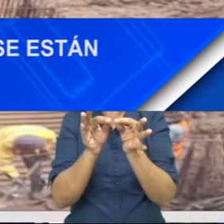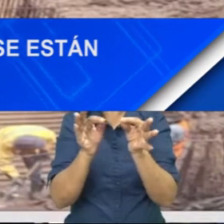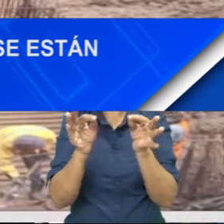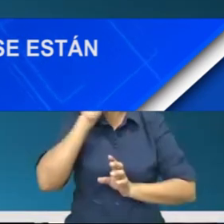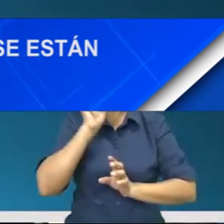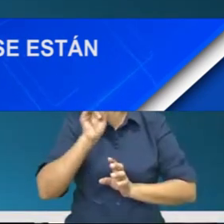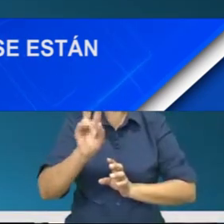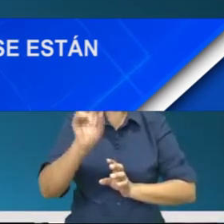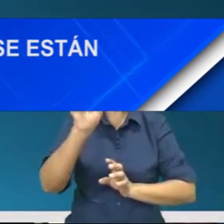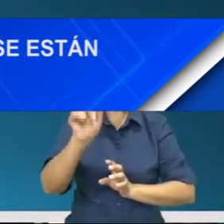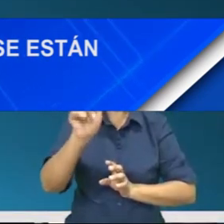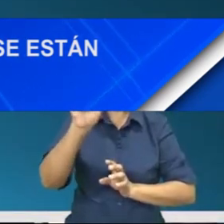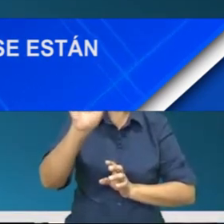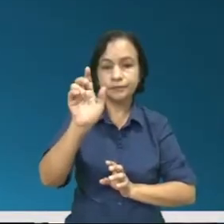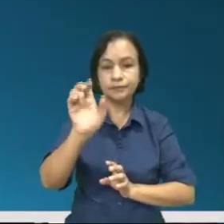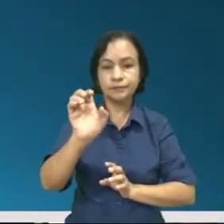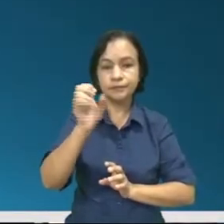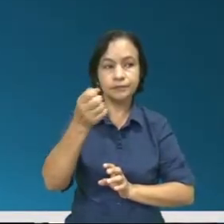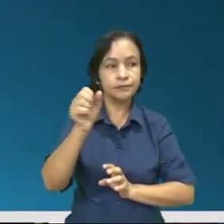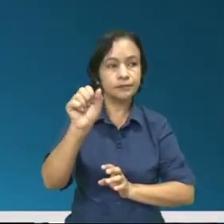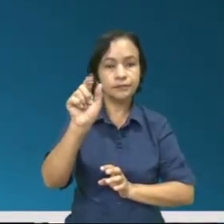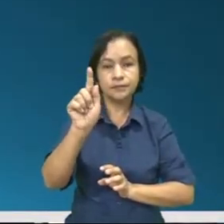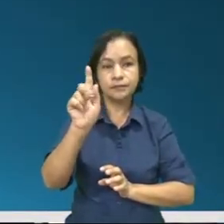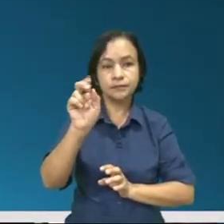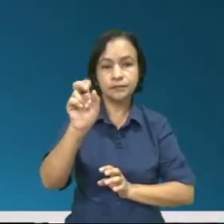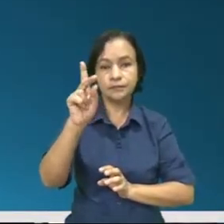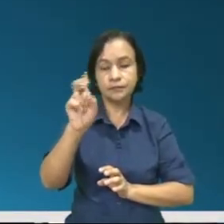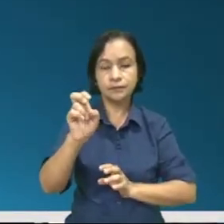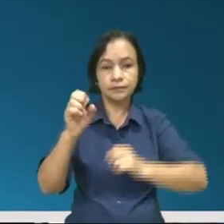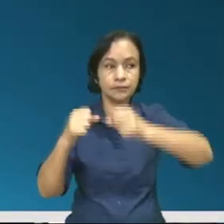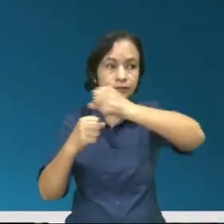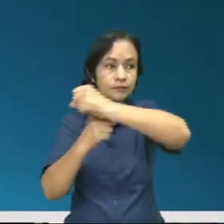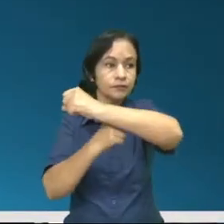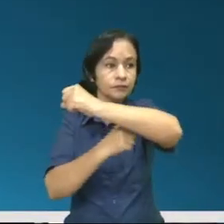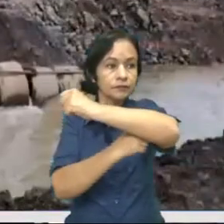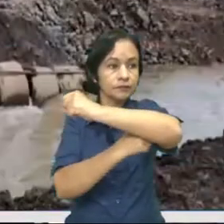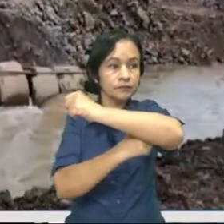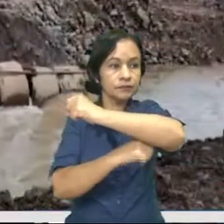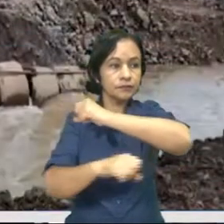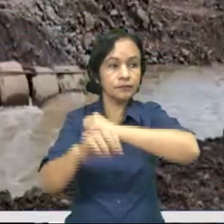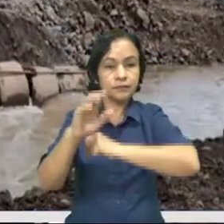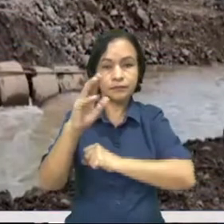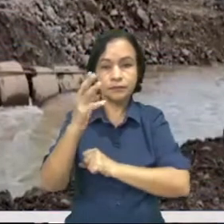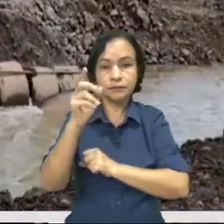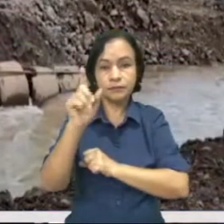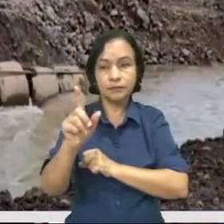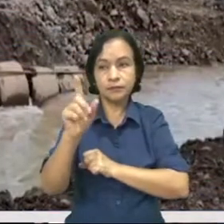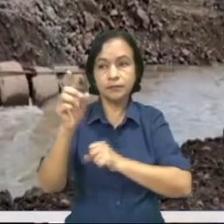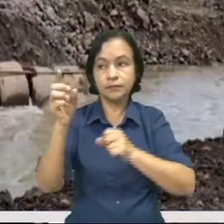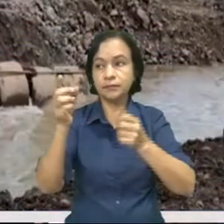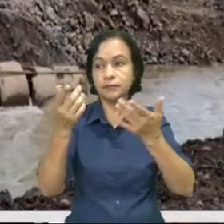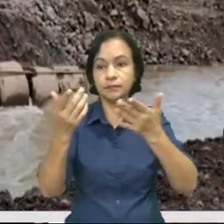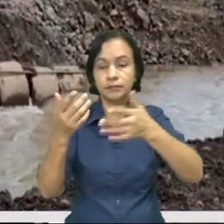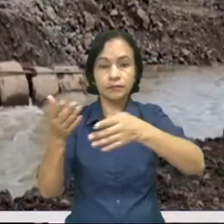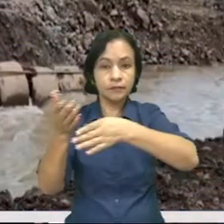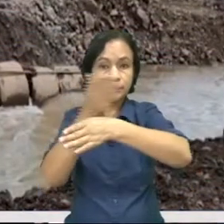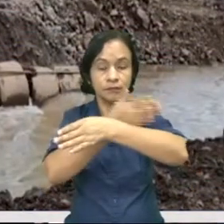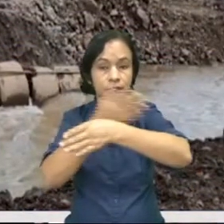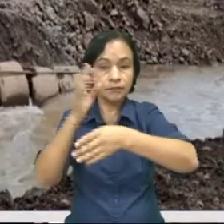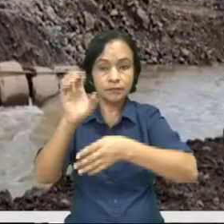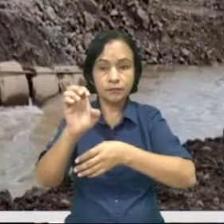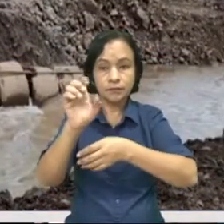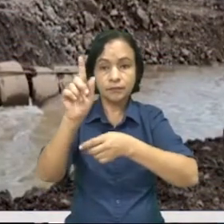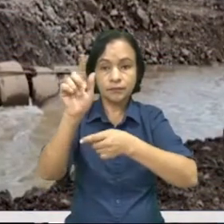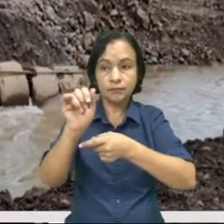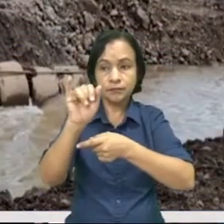entre múltiples. Tepehuaco, un puente de 91 metros, sufrió los embates de los huracanes Eta